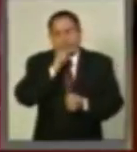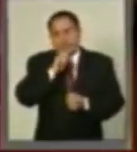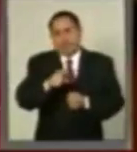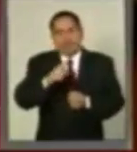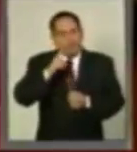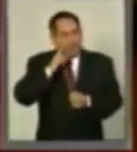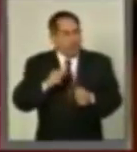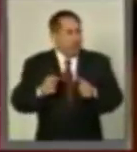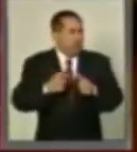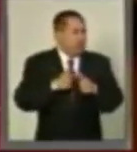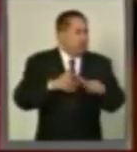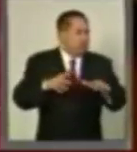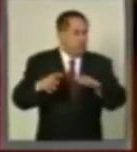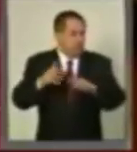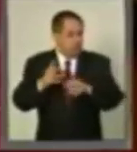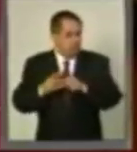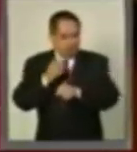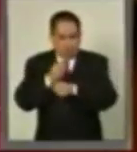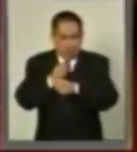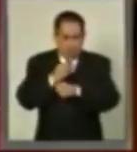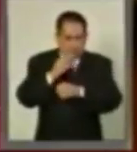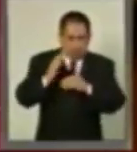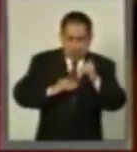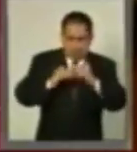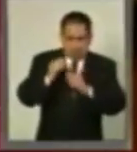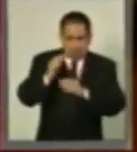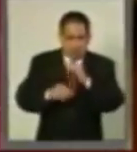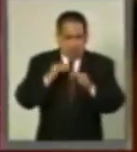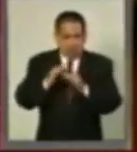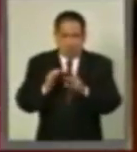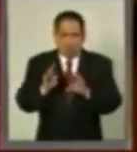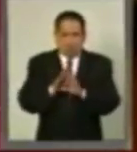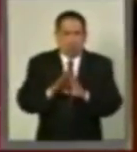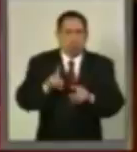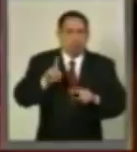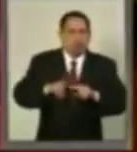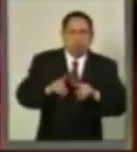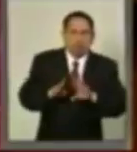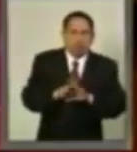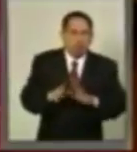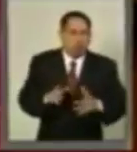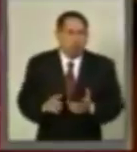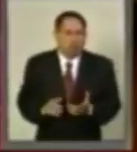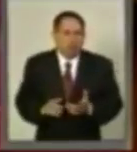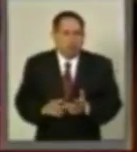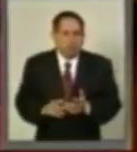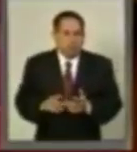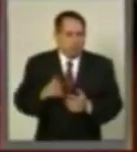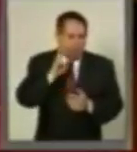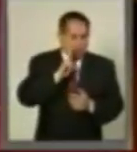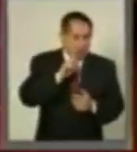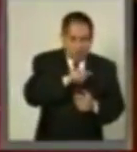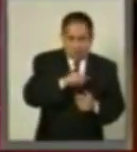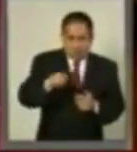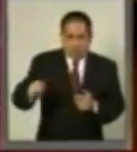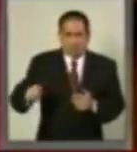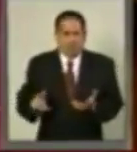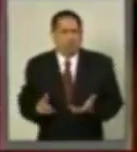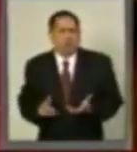ver construida su casa o ver habérsele hecho